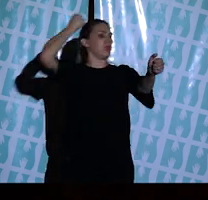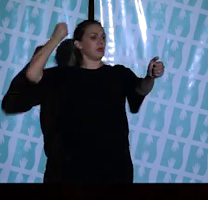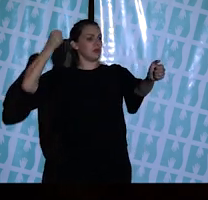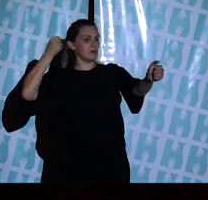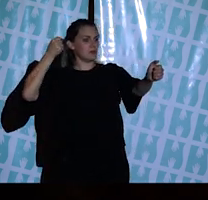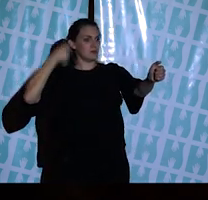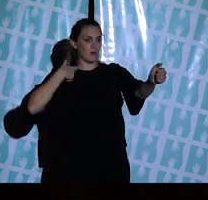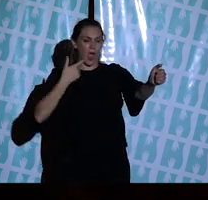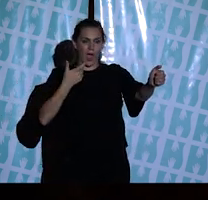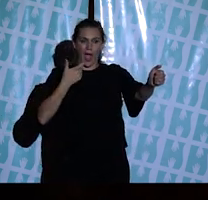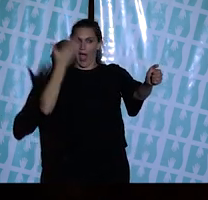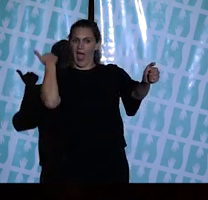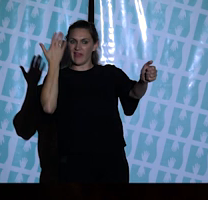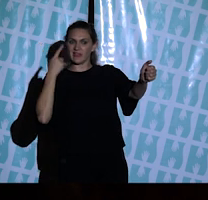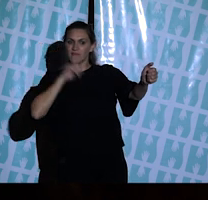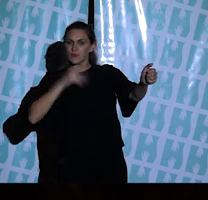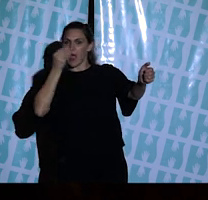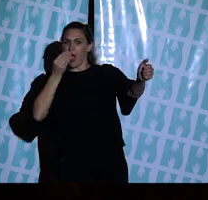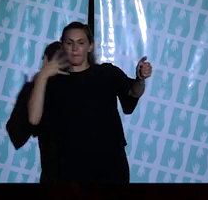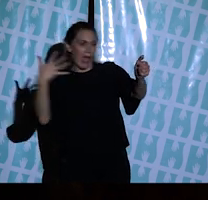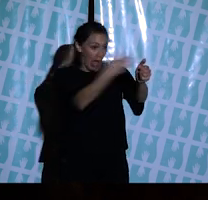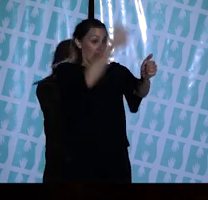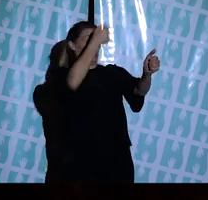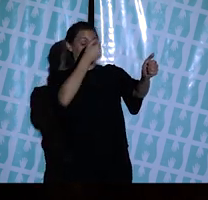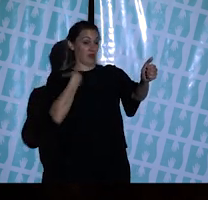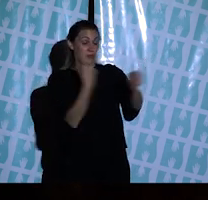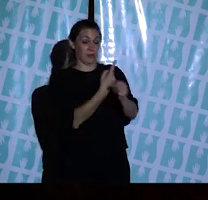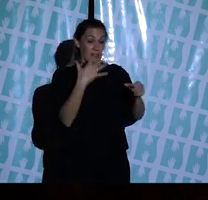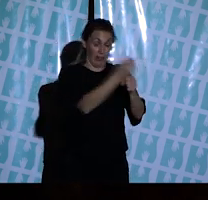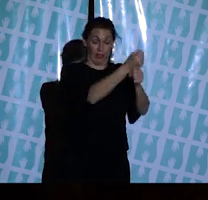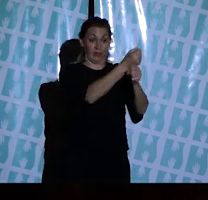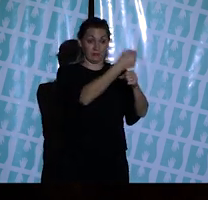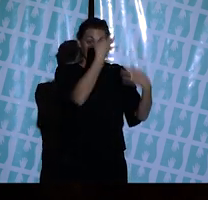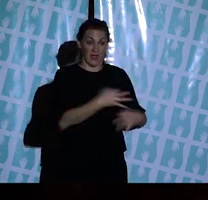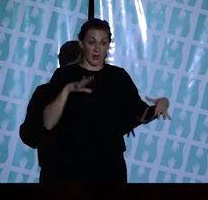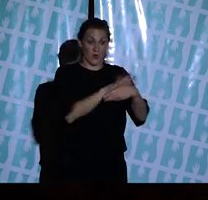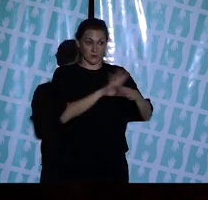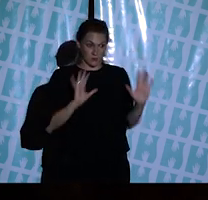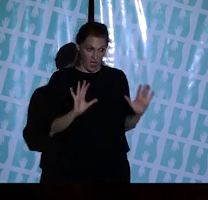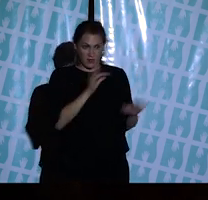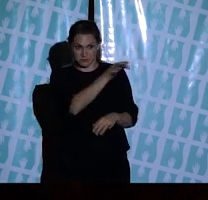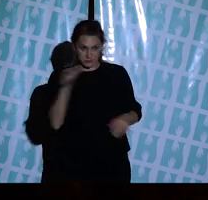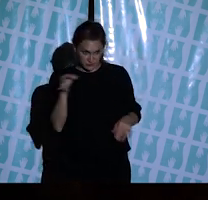ingieren estas frutas, pero difícilmente desarrollan una conducta adictiva. Quiero eso ser